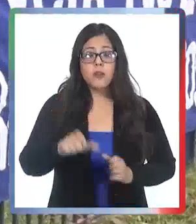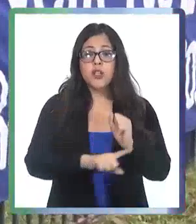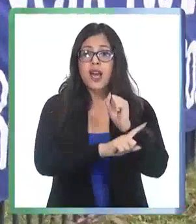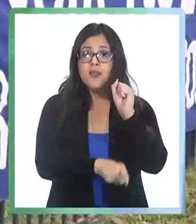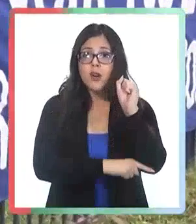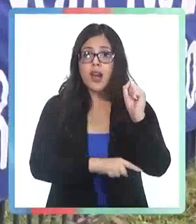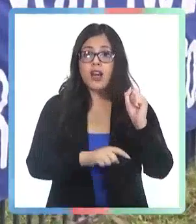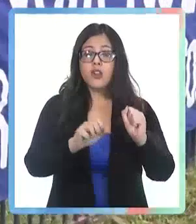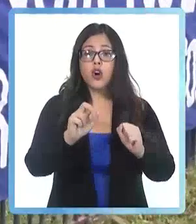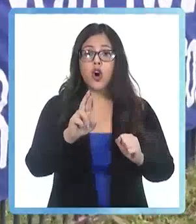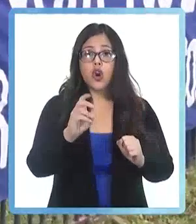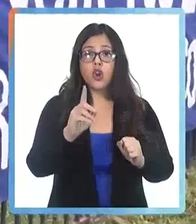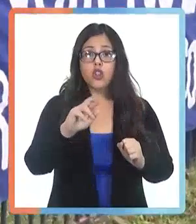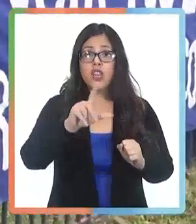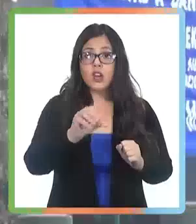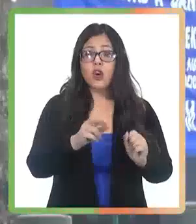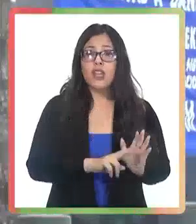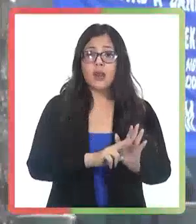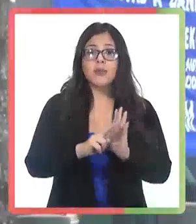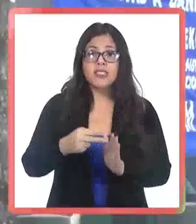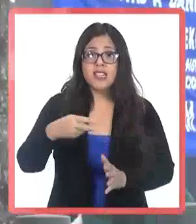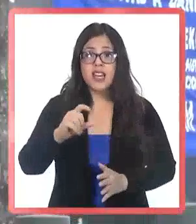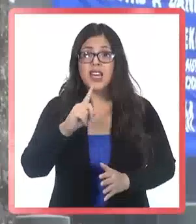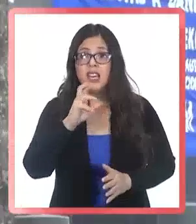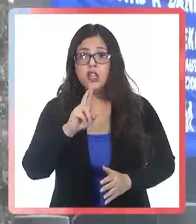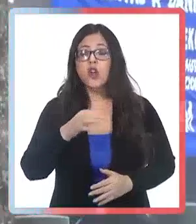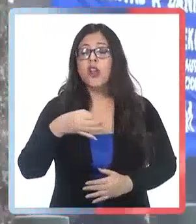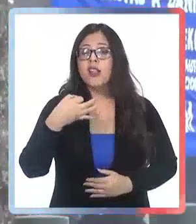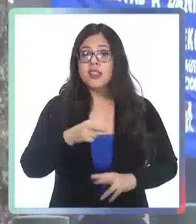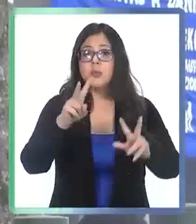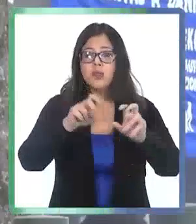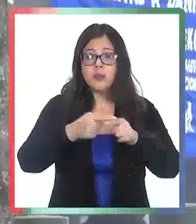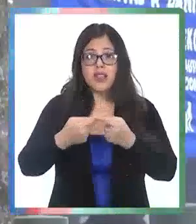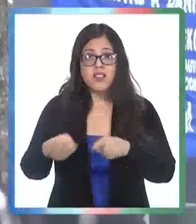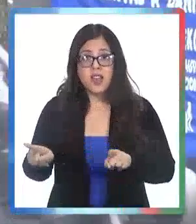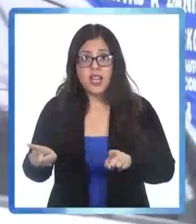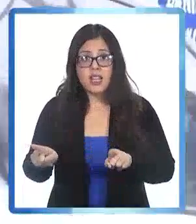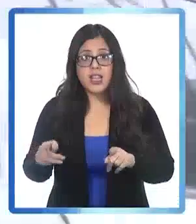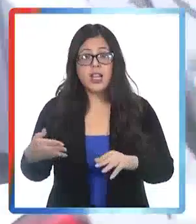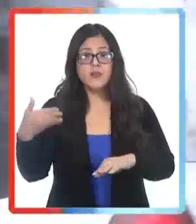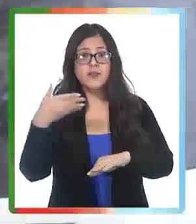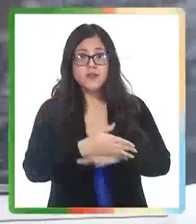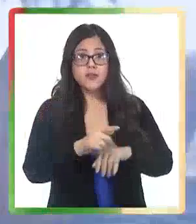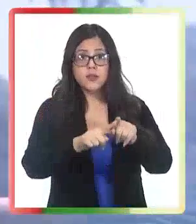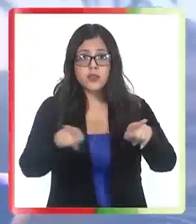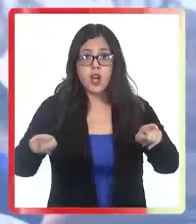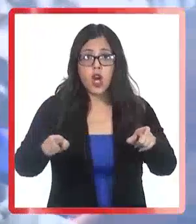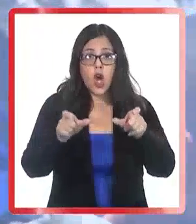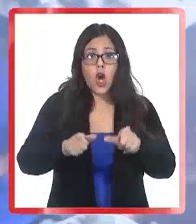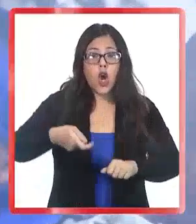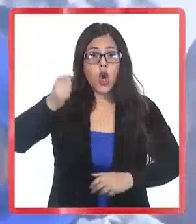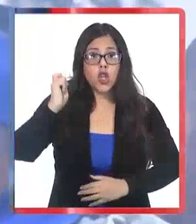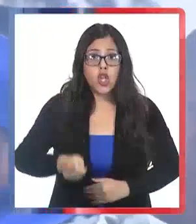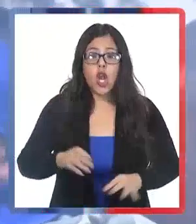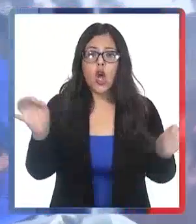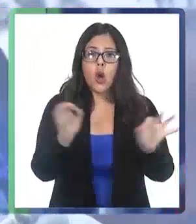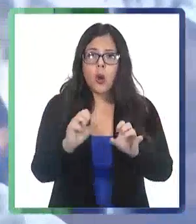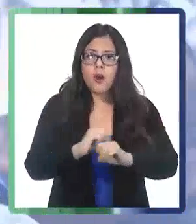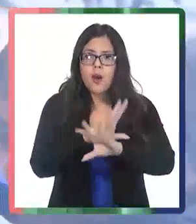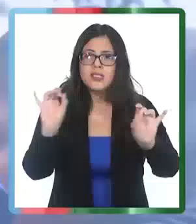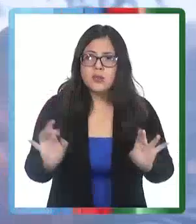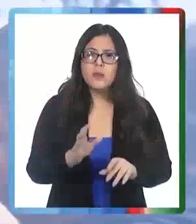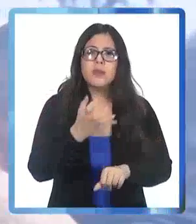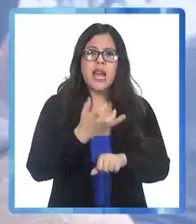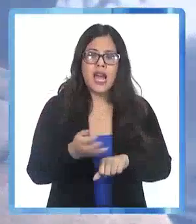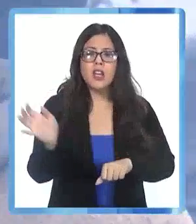el abogado Rodrigo Román, quien representa a Héctor Yaitul, señaló que por un tema distinto recurrieron a la Contraloría para que se aclare